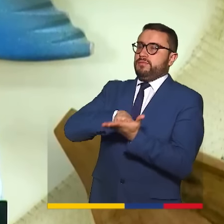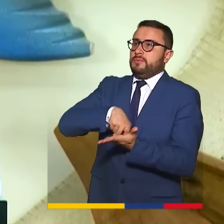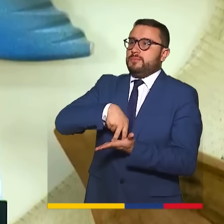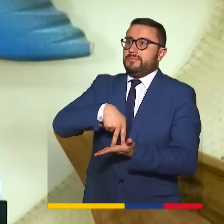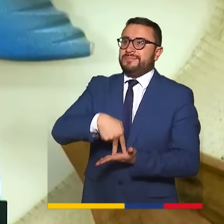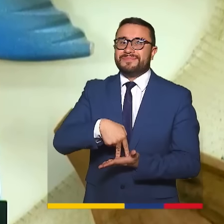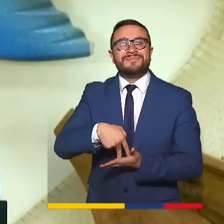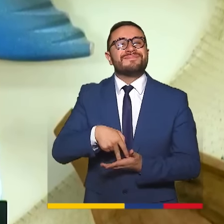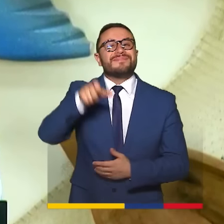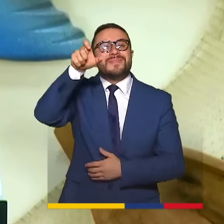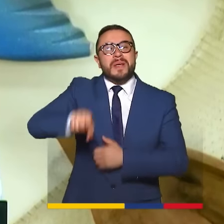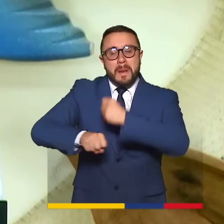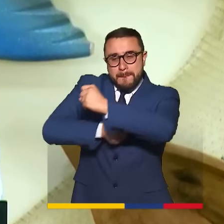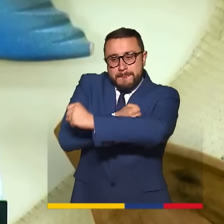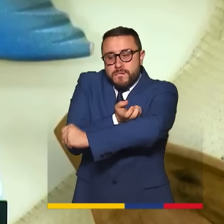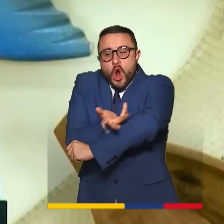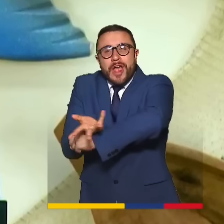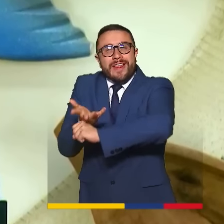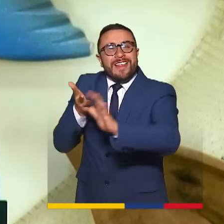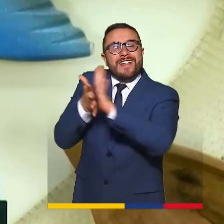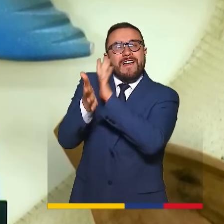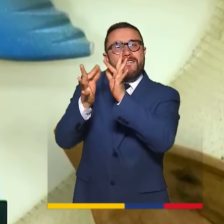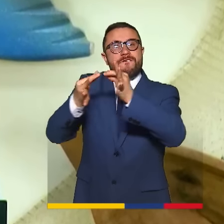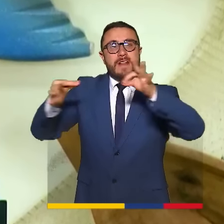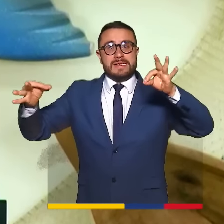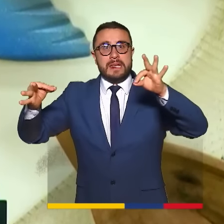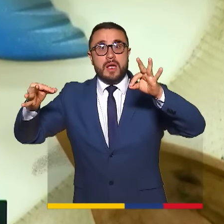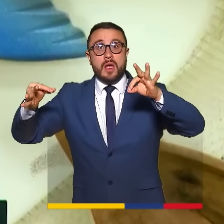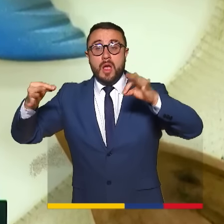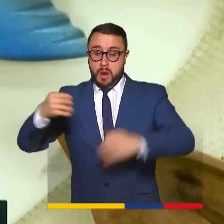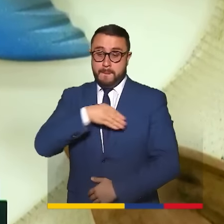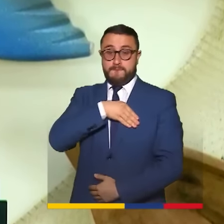Bolívar, decía el poeta, resucita cada 200 años.